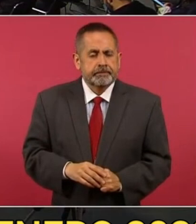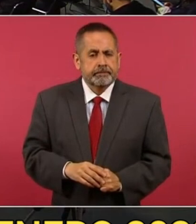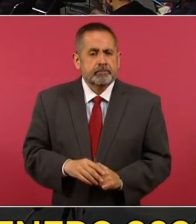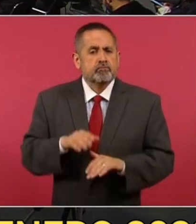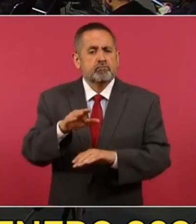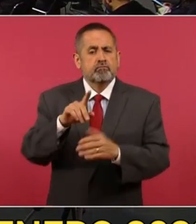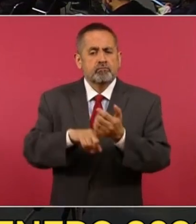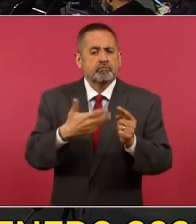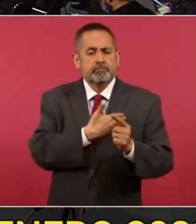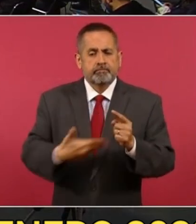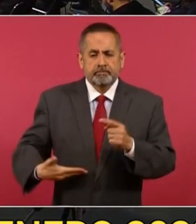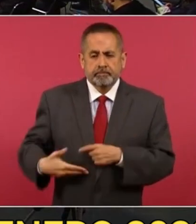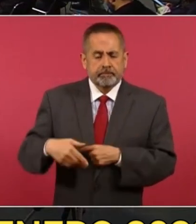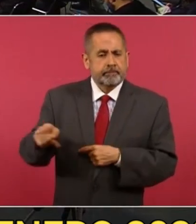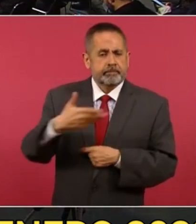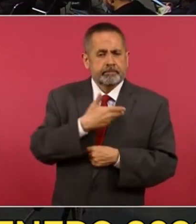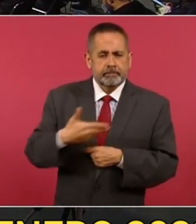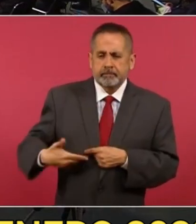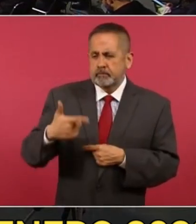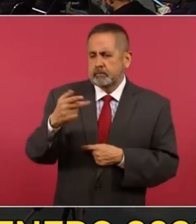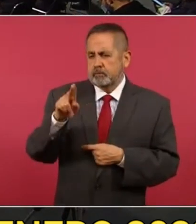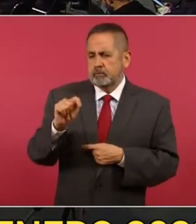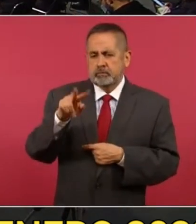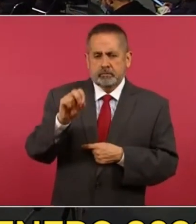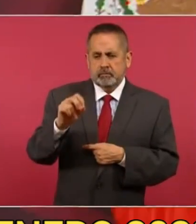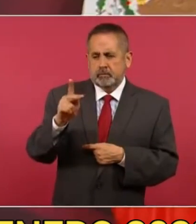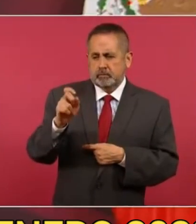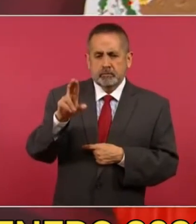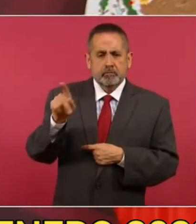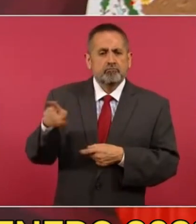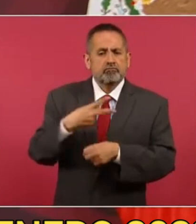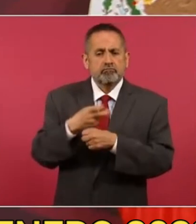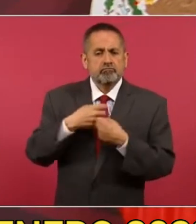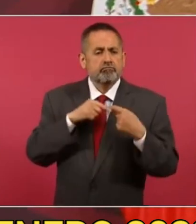del presidente Gustavo Petro, nos ha invitado.